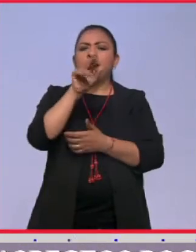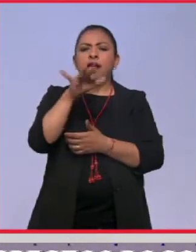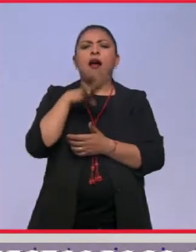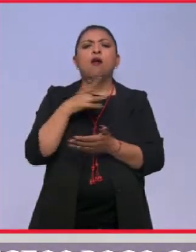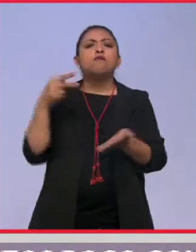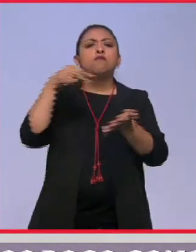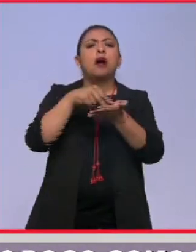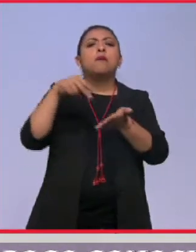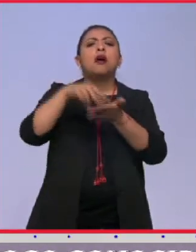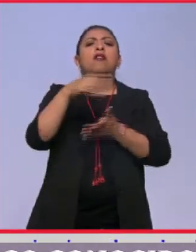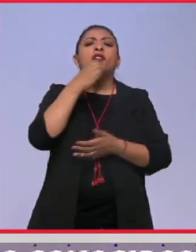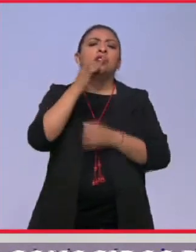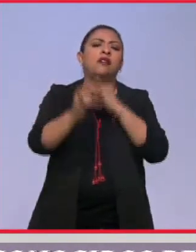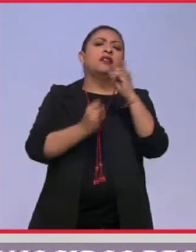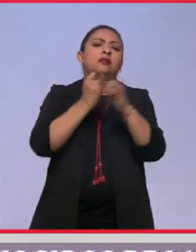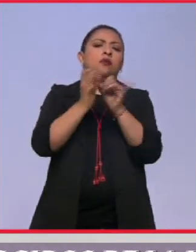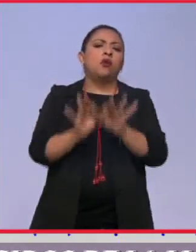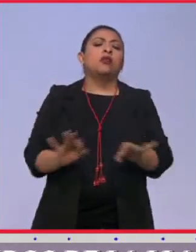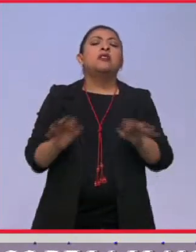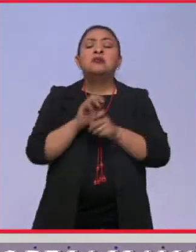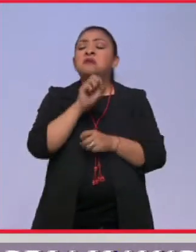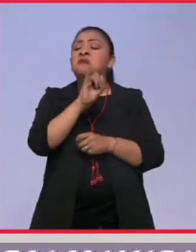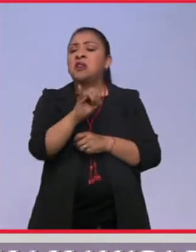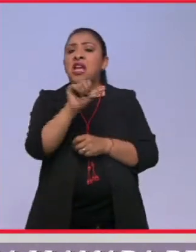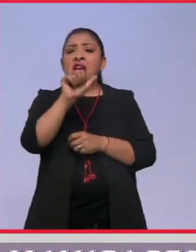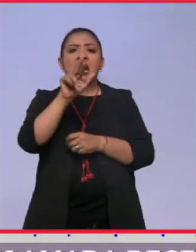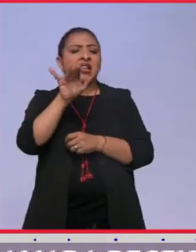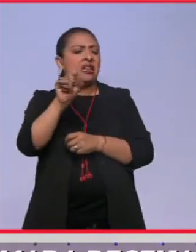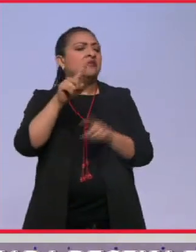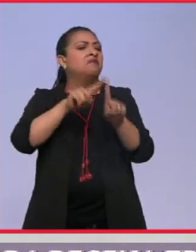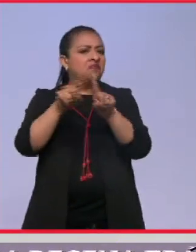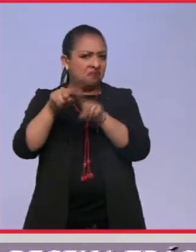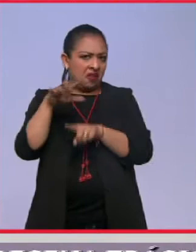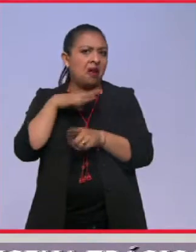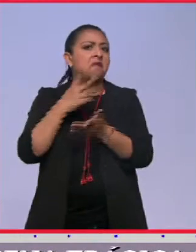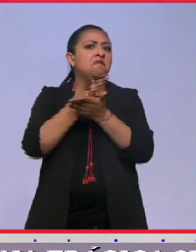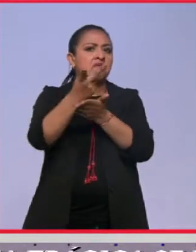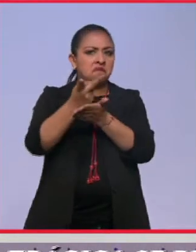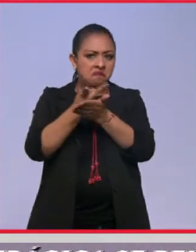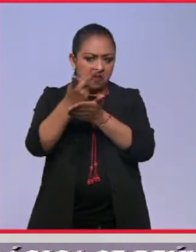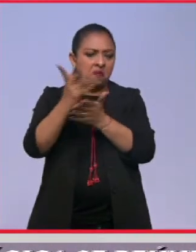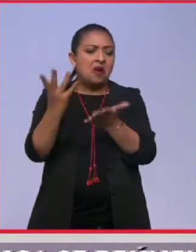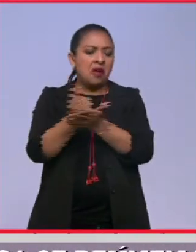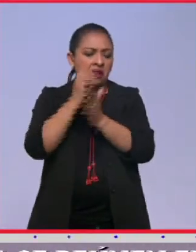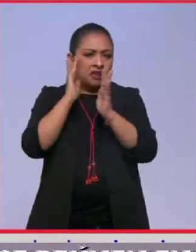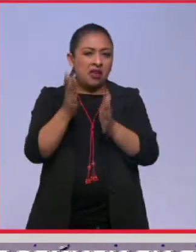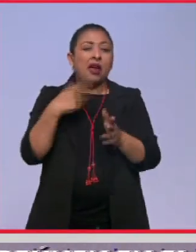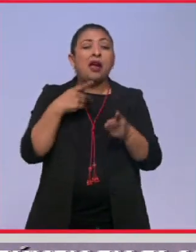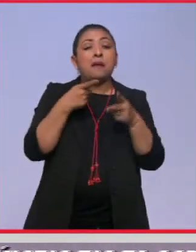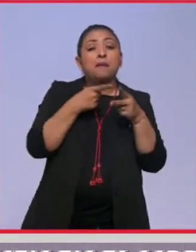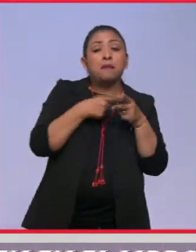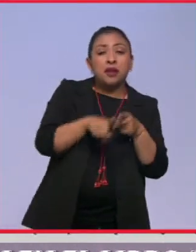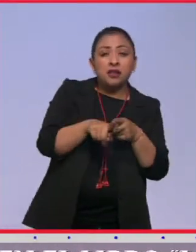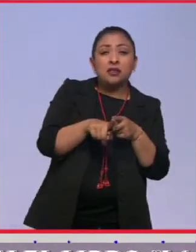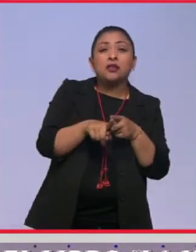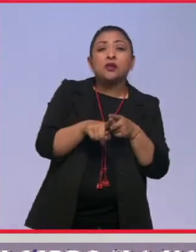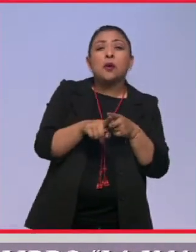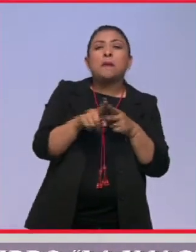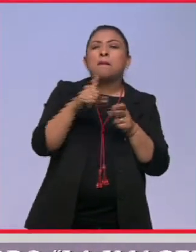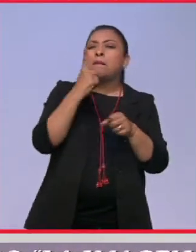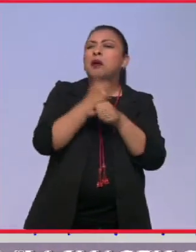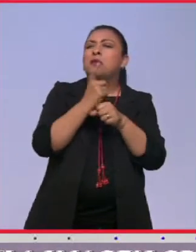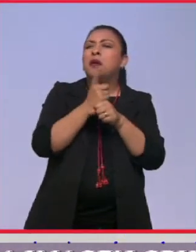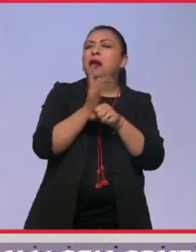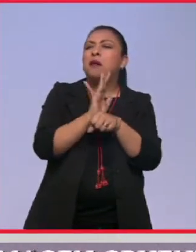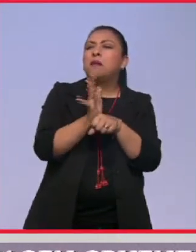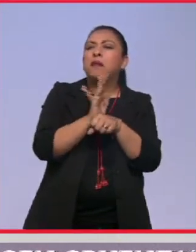en festivales internacionales importantes. Sí, no, Arieles tiene varios, ¿no? Porque, tiene, digamos, varios inició Arieles, Con su primer